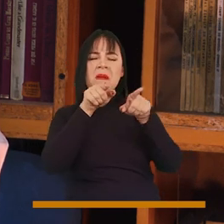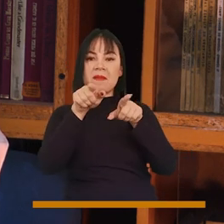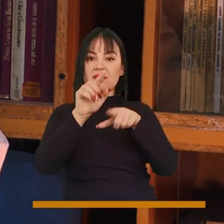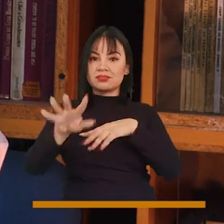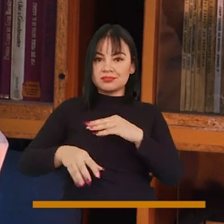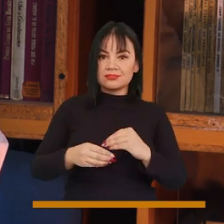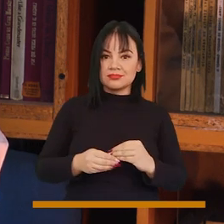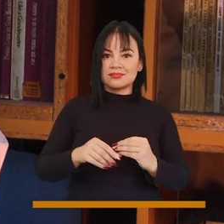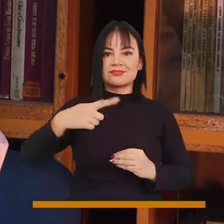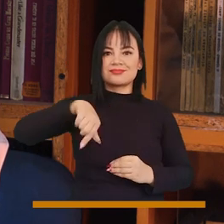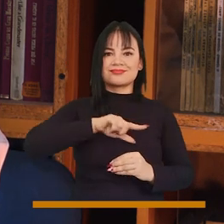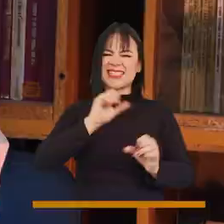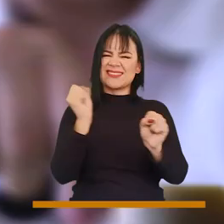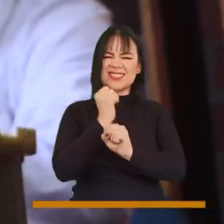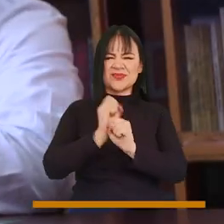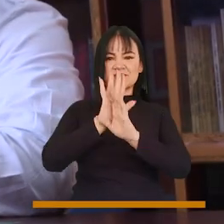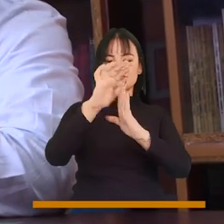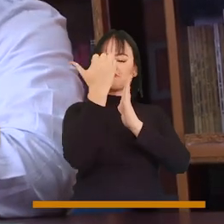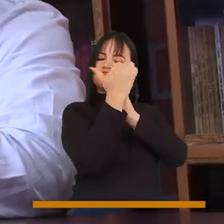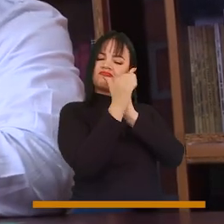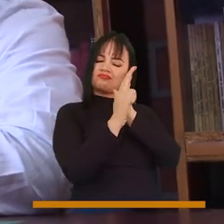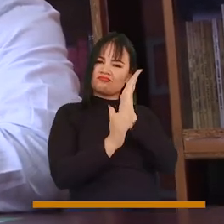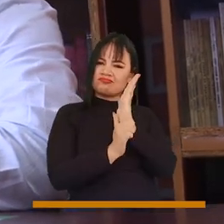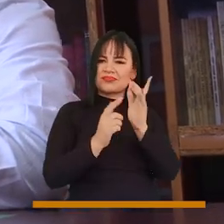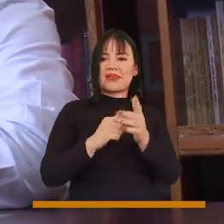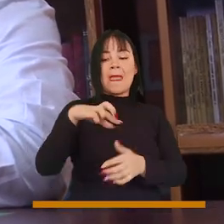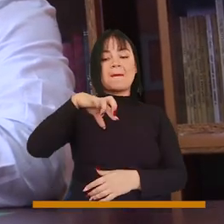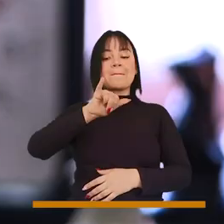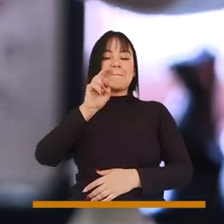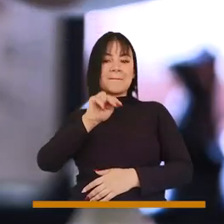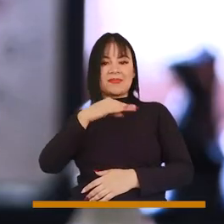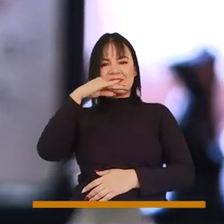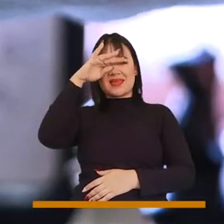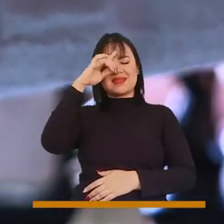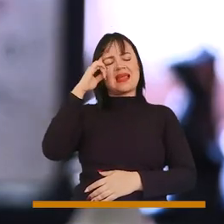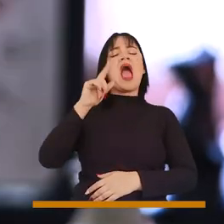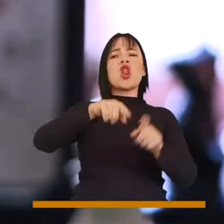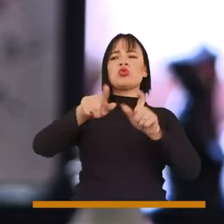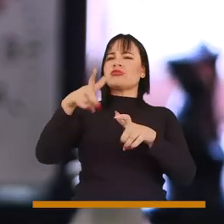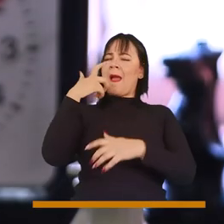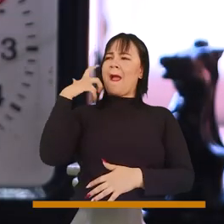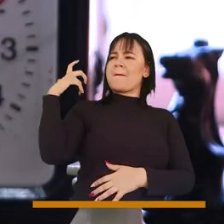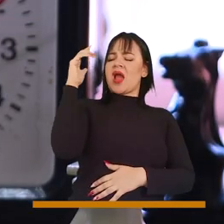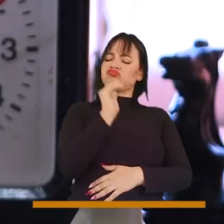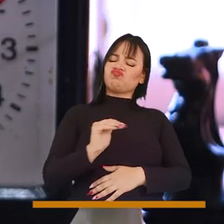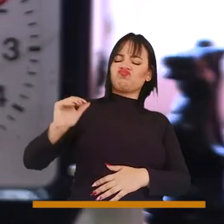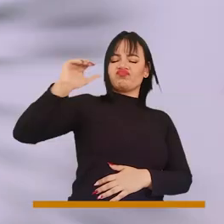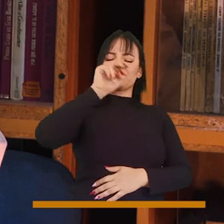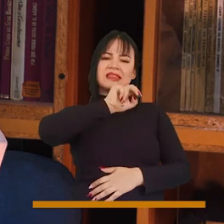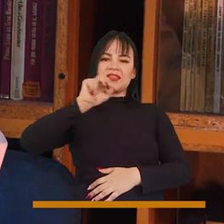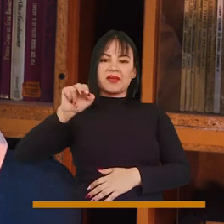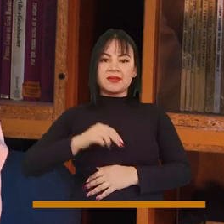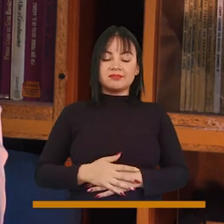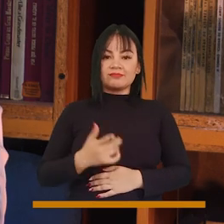ciudad. Pero aparte de todo, también trabajamos programas muy valiosos como el Team Medellín y el Alto Rendimiento.